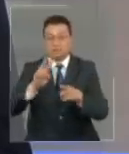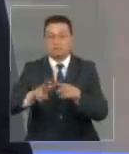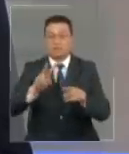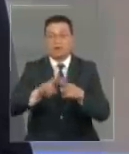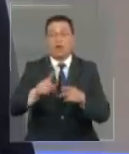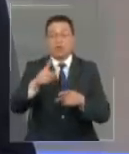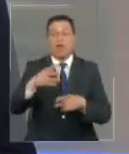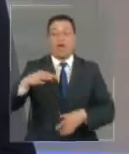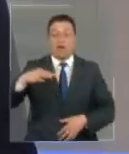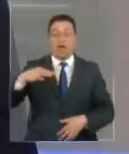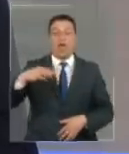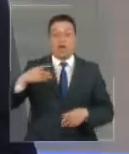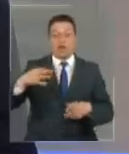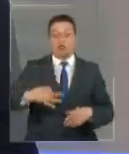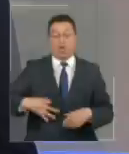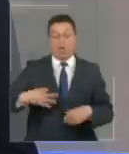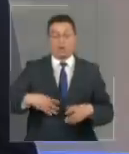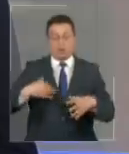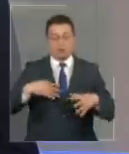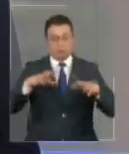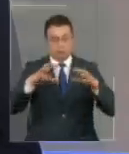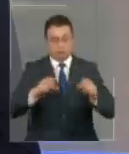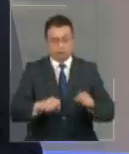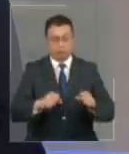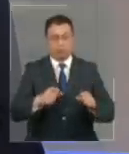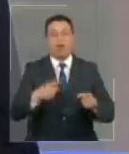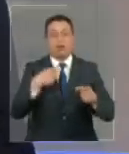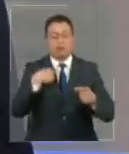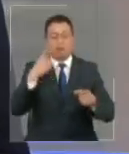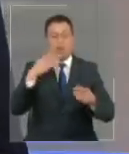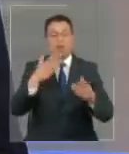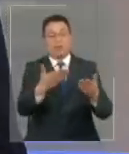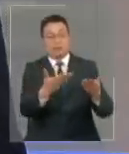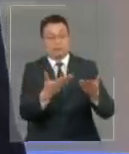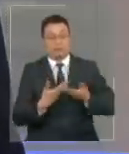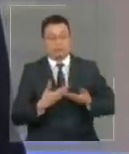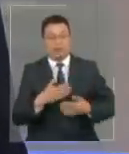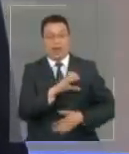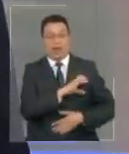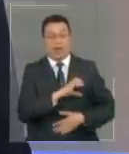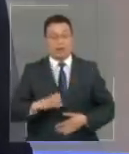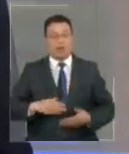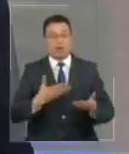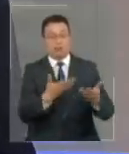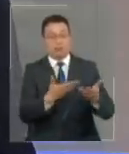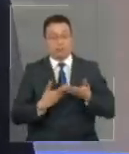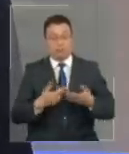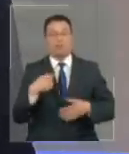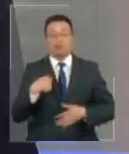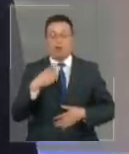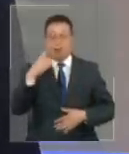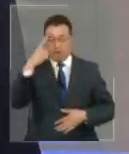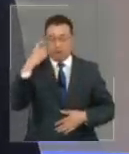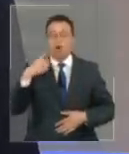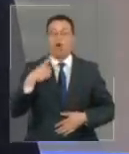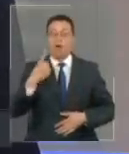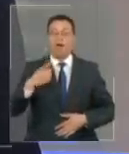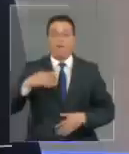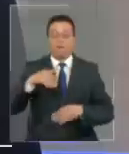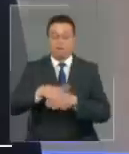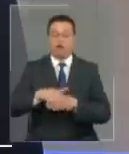de una ciudadanía empoderada que recibe del Estado lo que espera recibir, yo creo que el voto debería